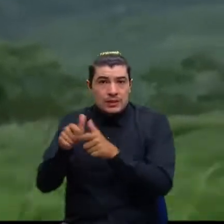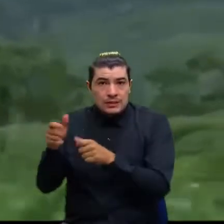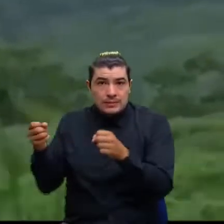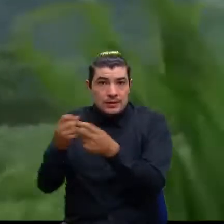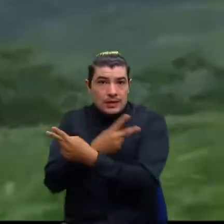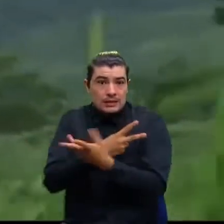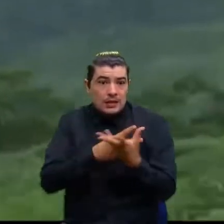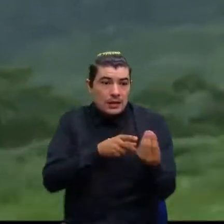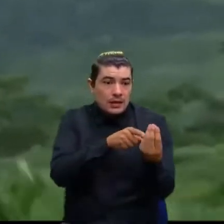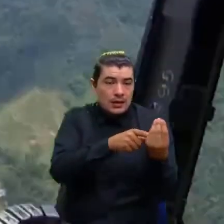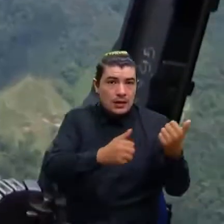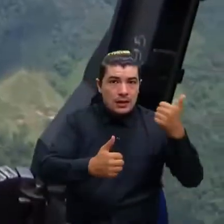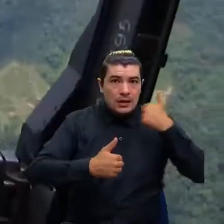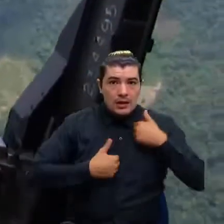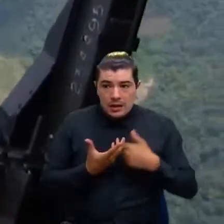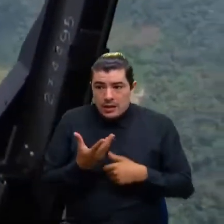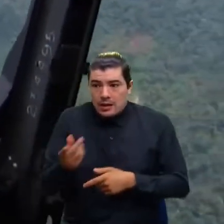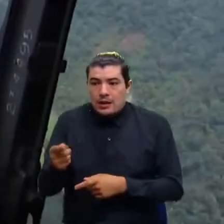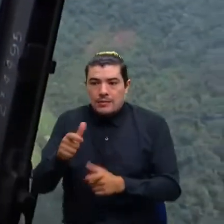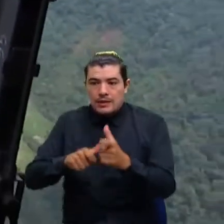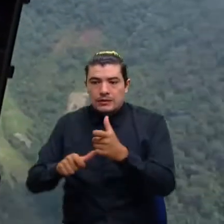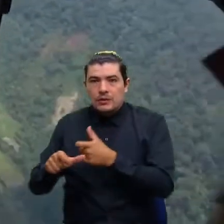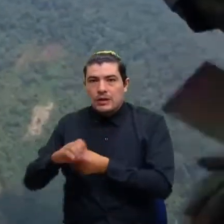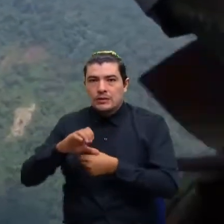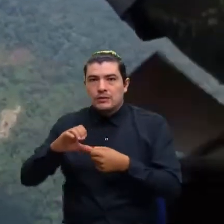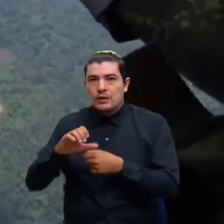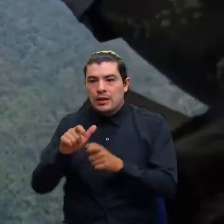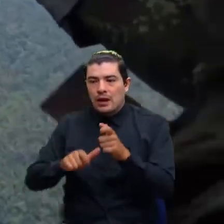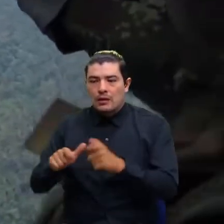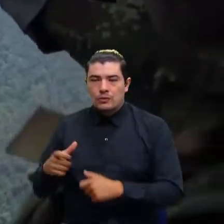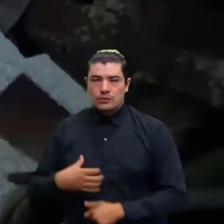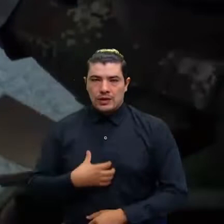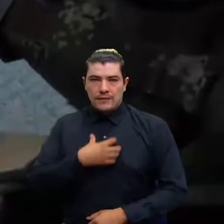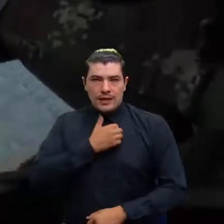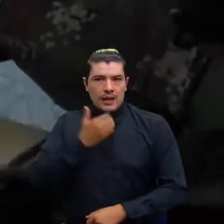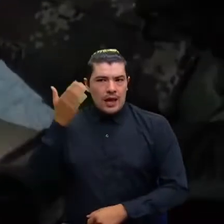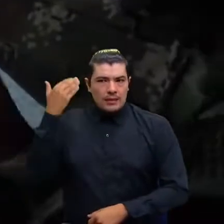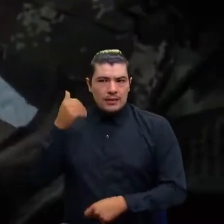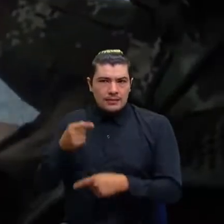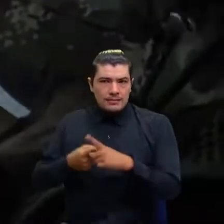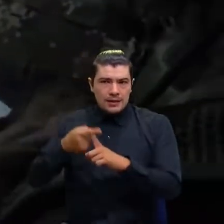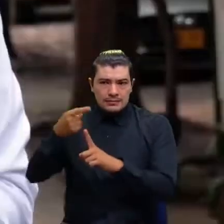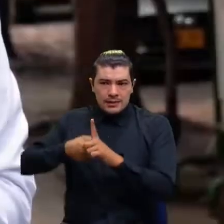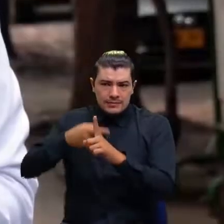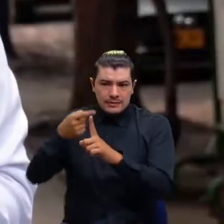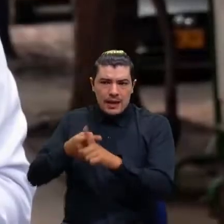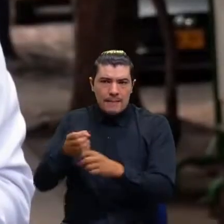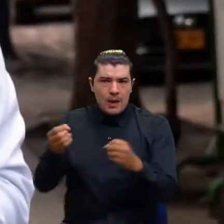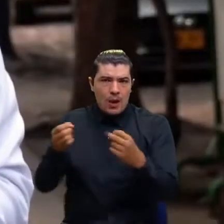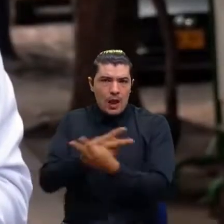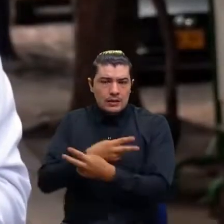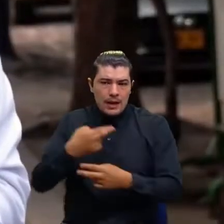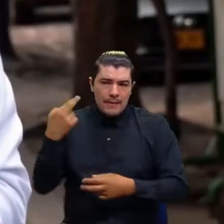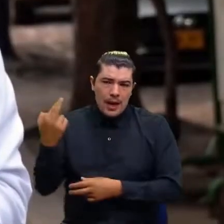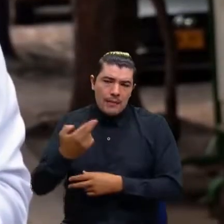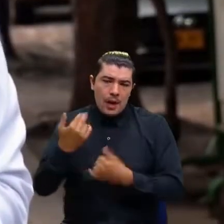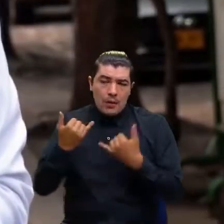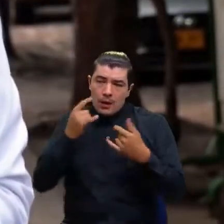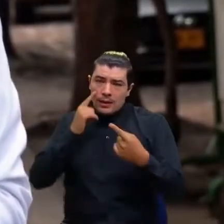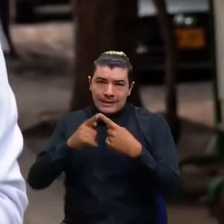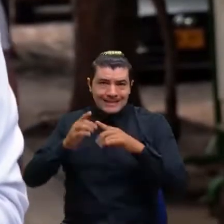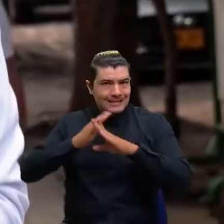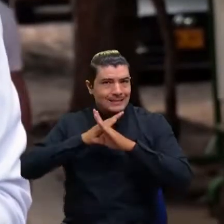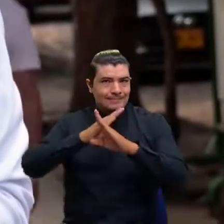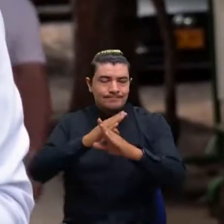y la población civil en el departamento durante los últimos meses. Y déjeme finalizar contándoles que pues esperan que con estas